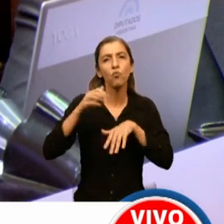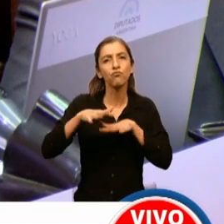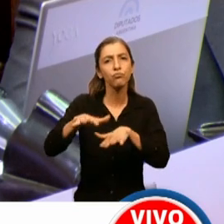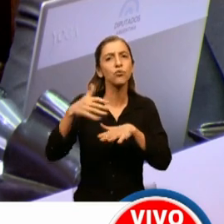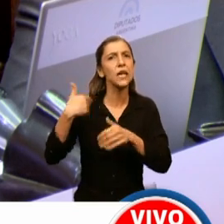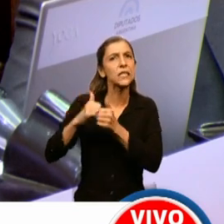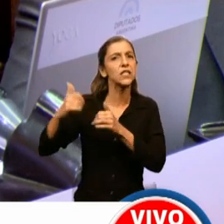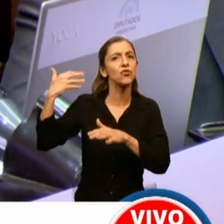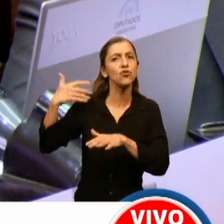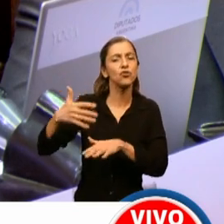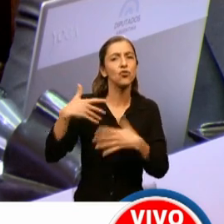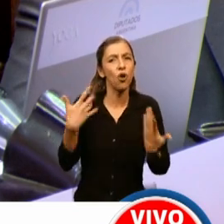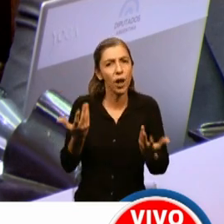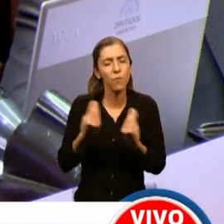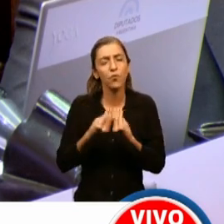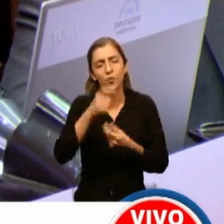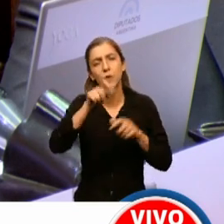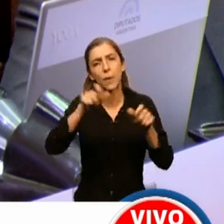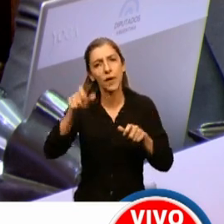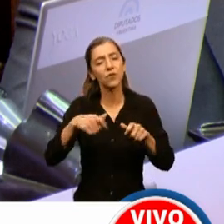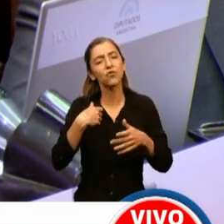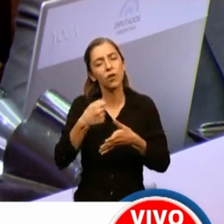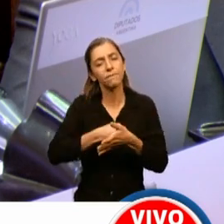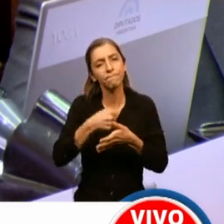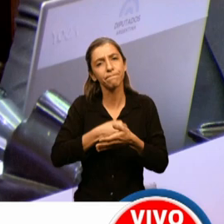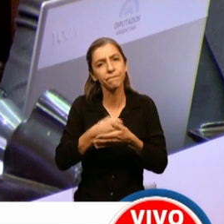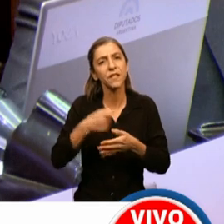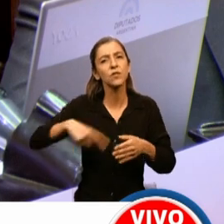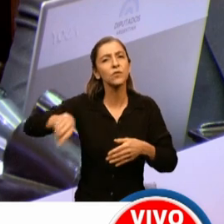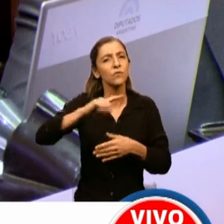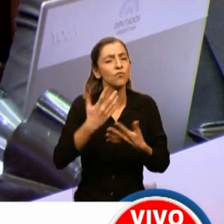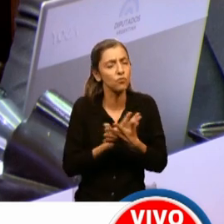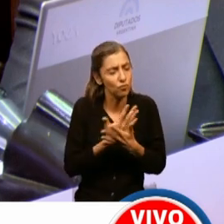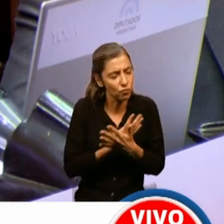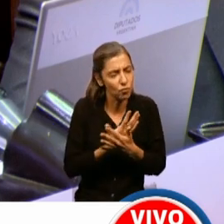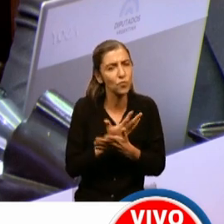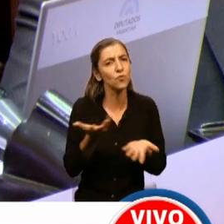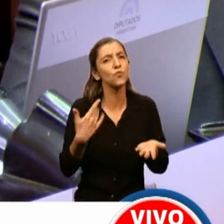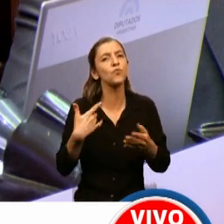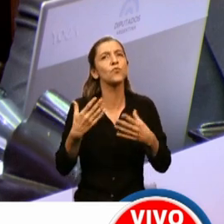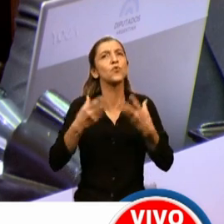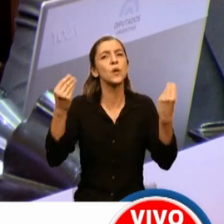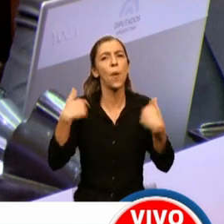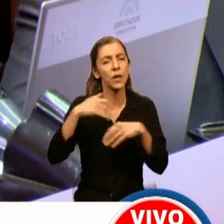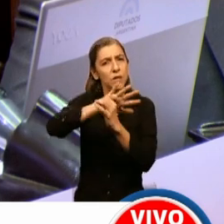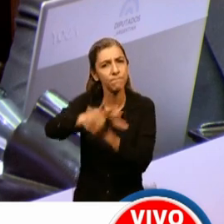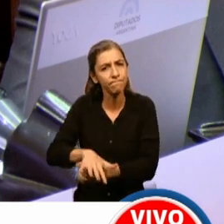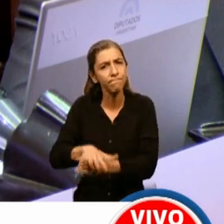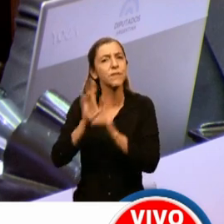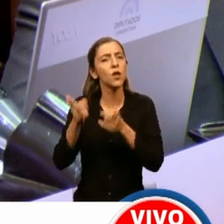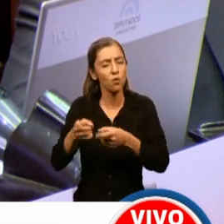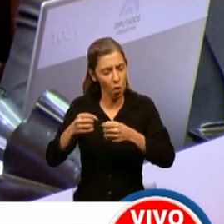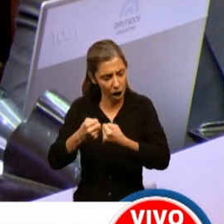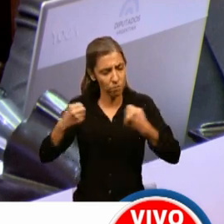tantas personas pero han padecido que han estado invisibilizada pero que no obstante siguieron luchando y